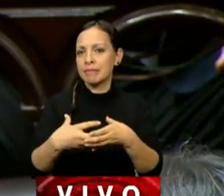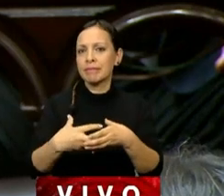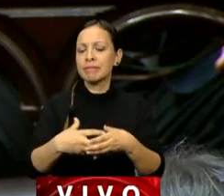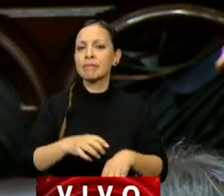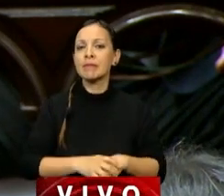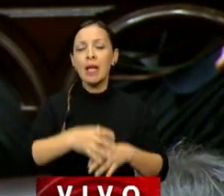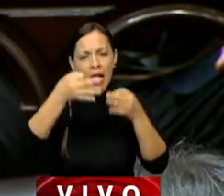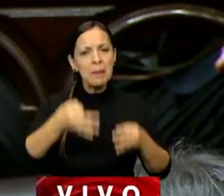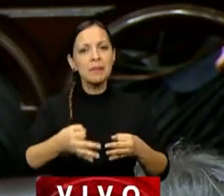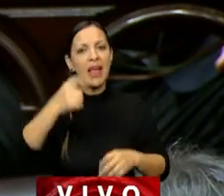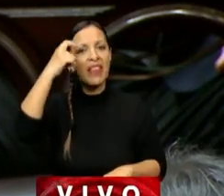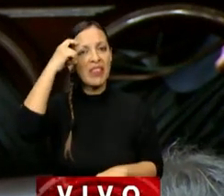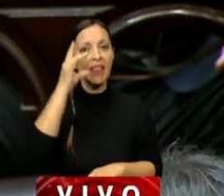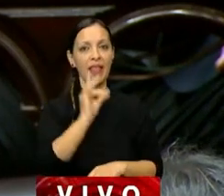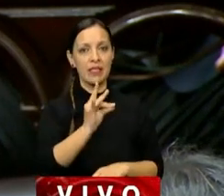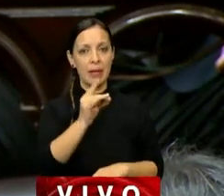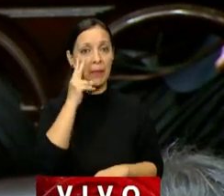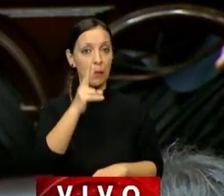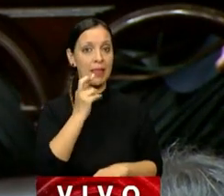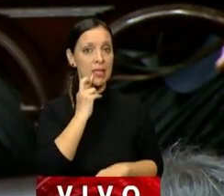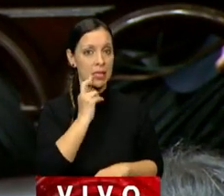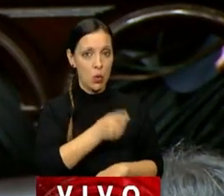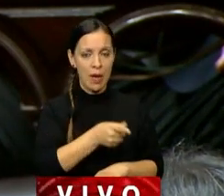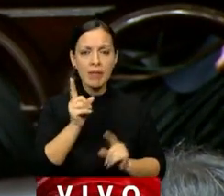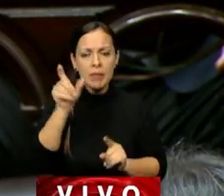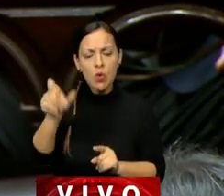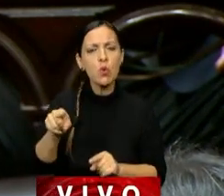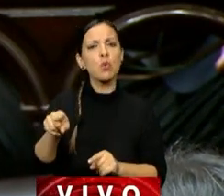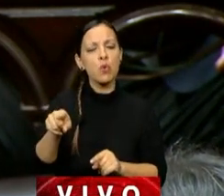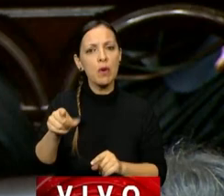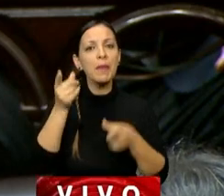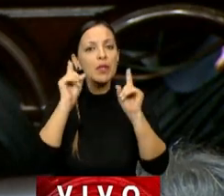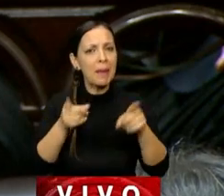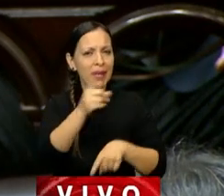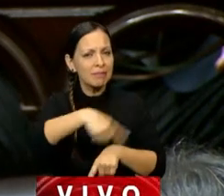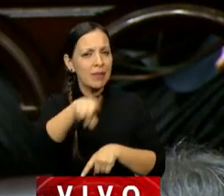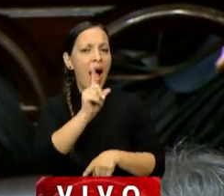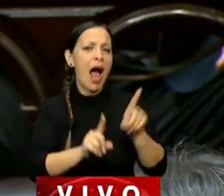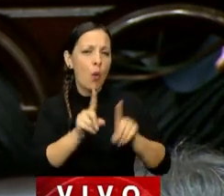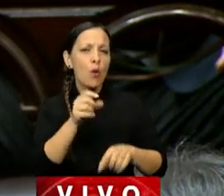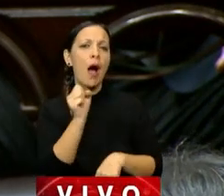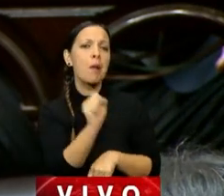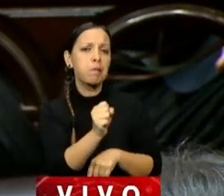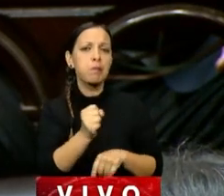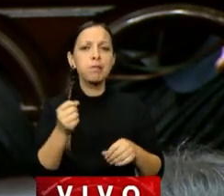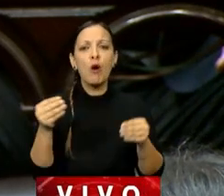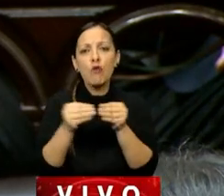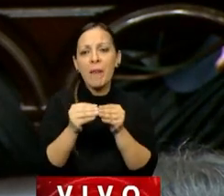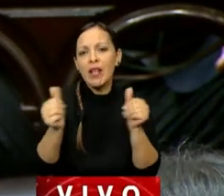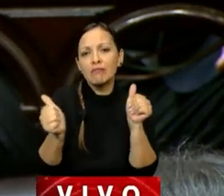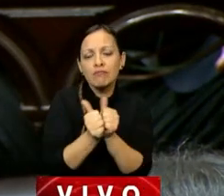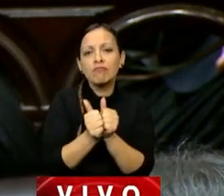especialmente el 10 de diciembre del 2019, pero también muchos aquí tuvieron la oportunidad de compartir con ella otros tiempos